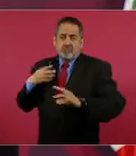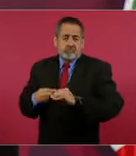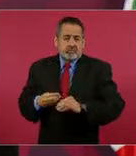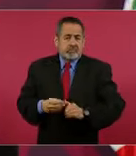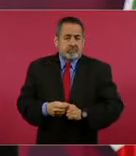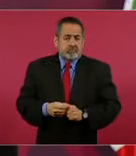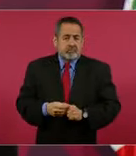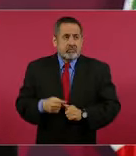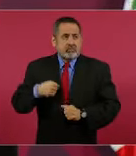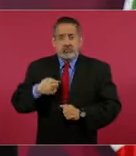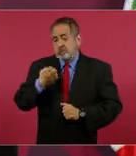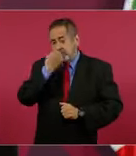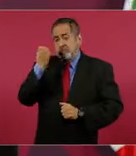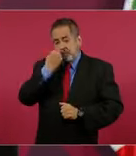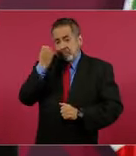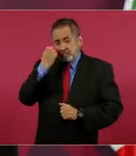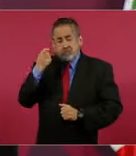desde la escuela